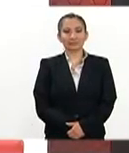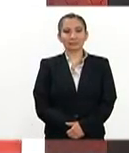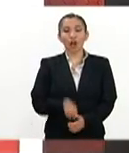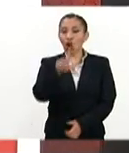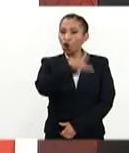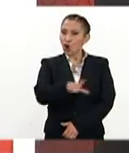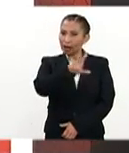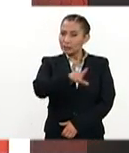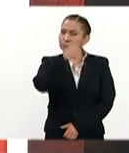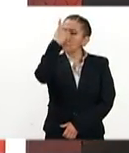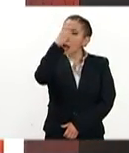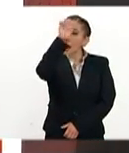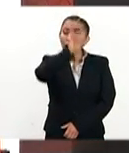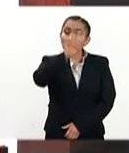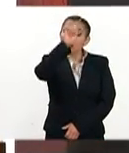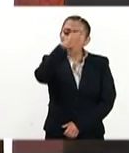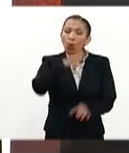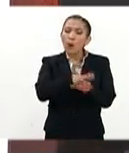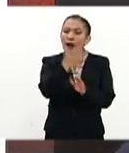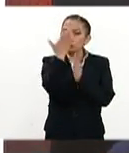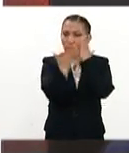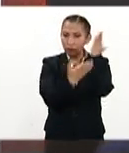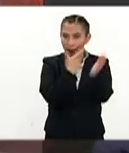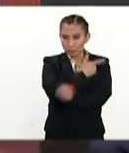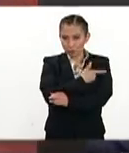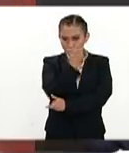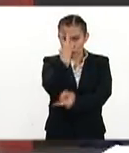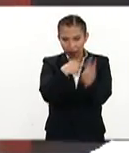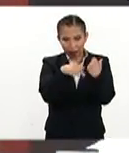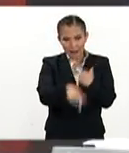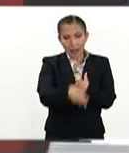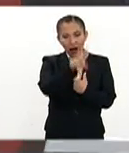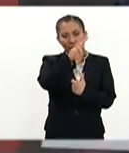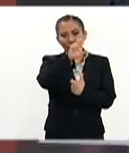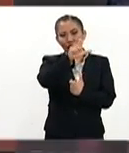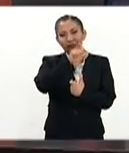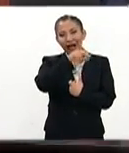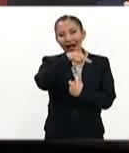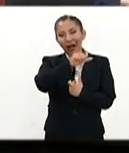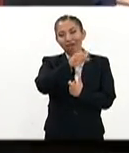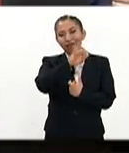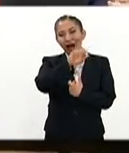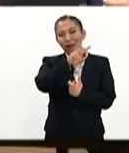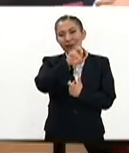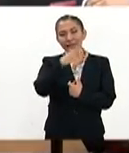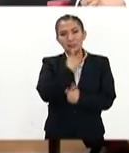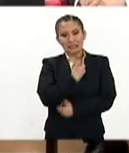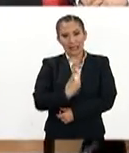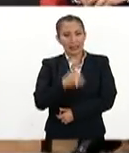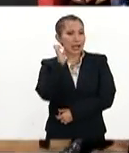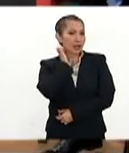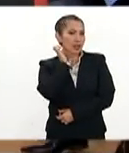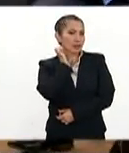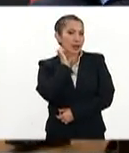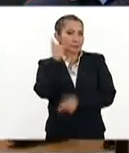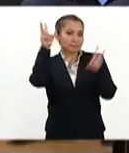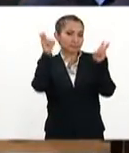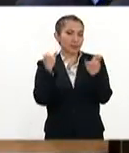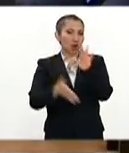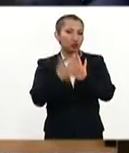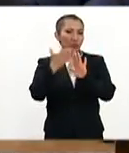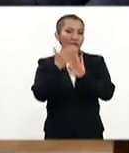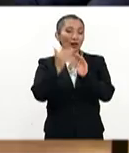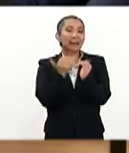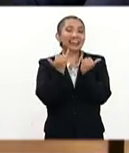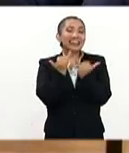Es lunes de orientación vocacional y nos da mucho gusto que esté aquí en el estudio de Roxana Fabriz. Ella es presidenta ejecutiva de Construyendo y